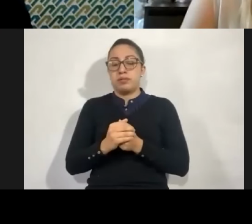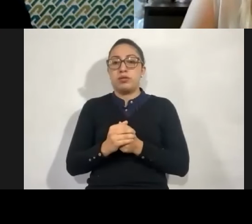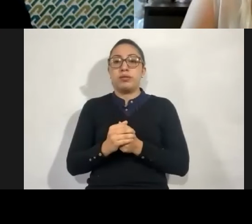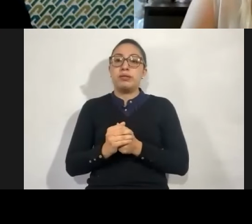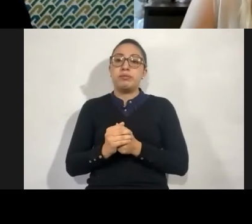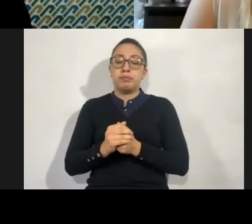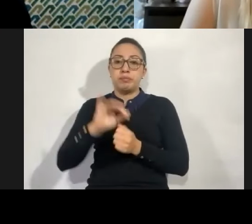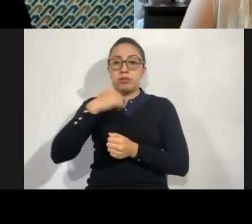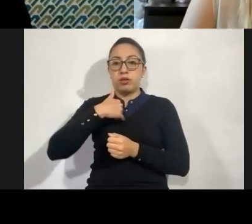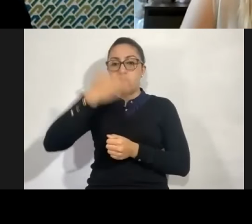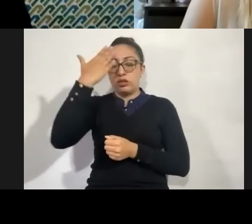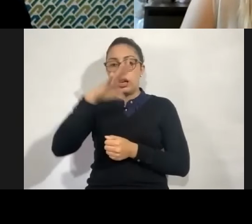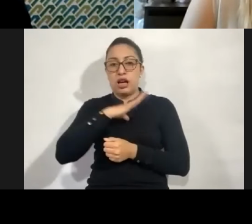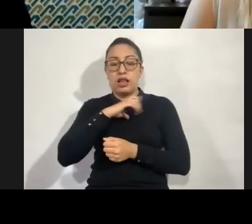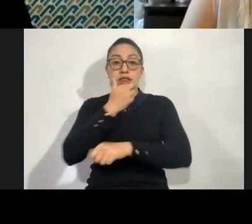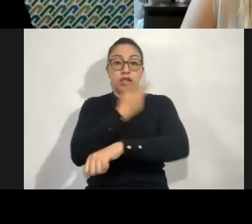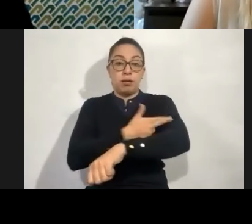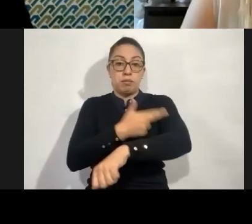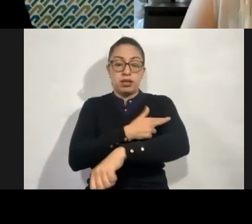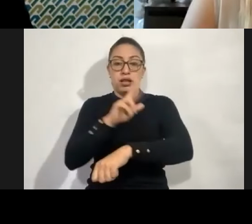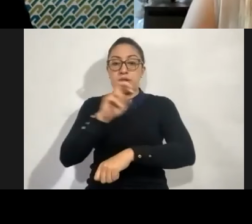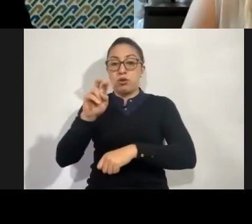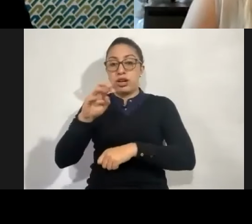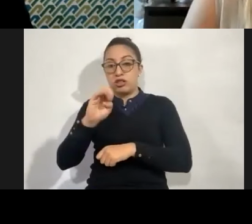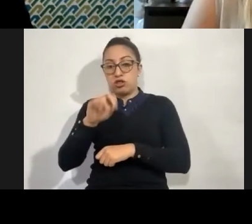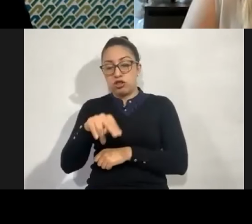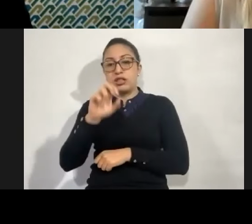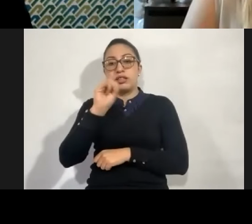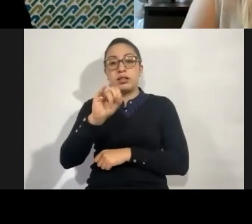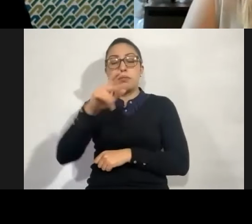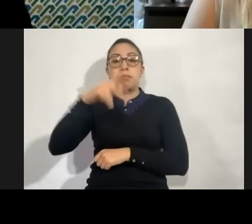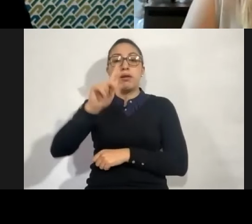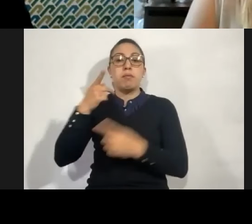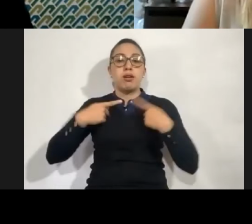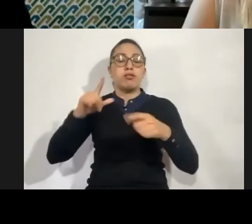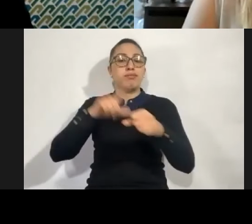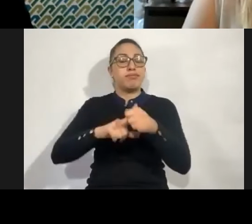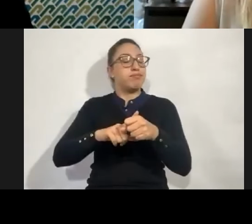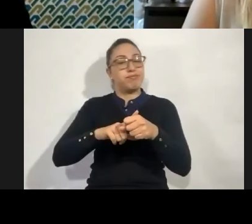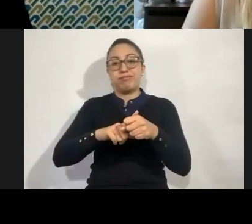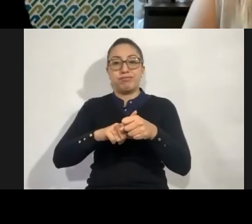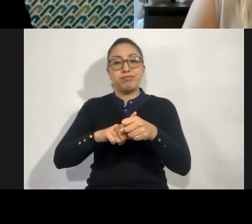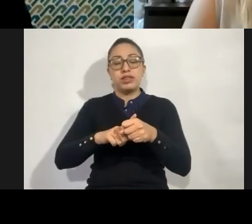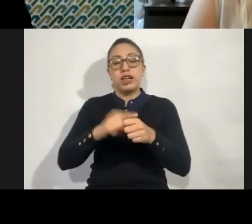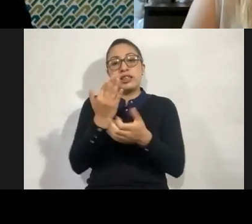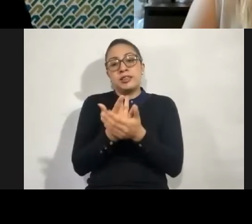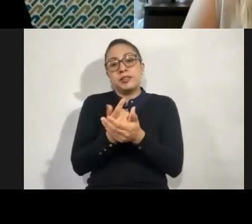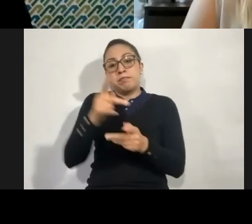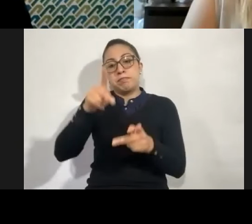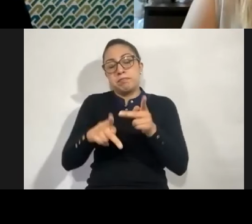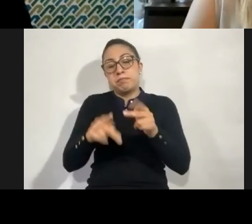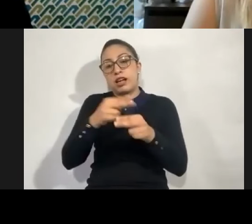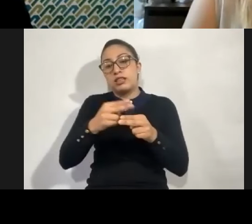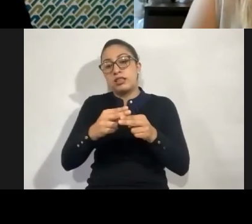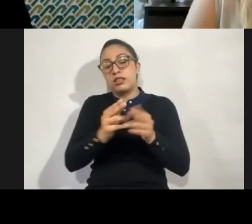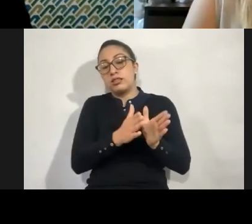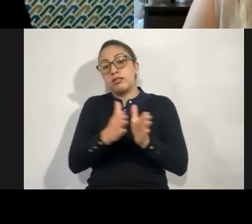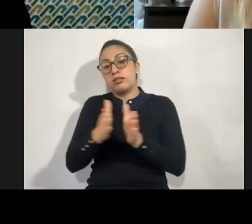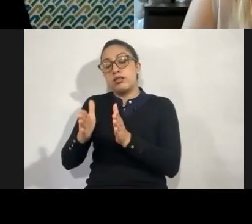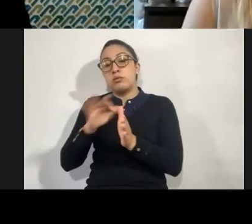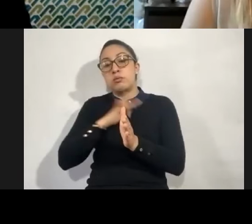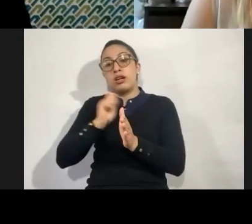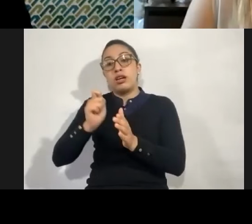de revocación no pudo ser implementado, no se privó de ninguna manera del derecho de acceso a la justicia a